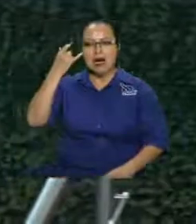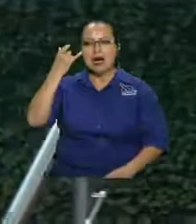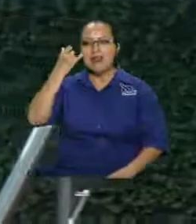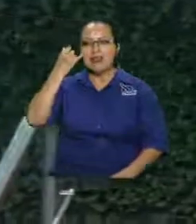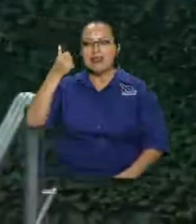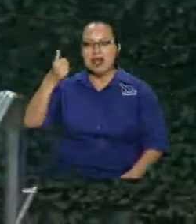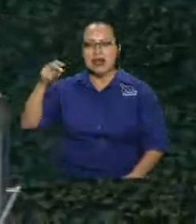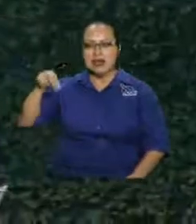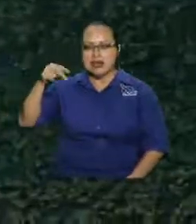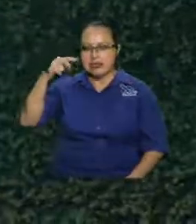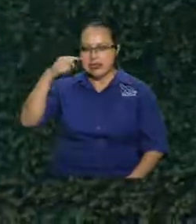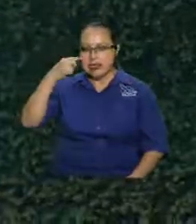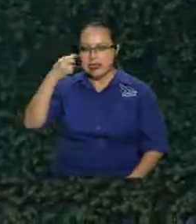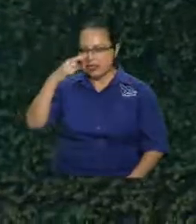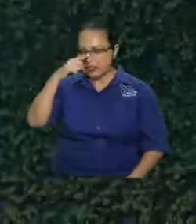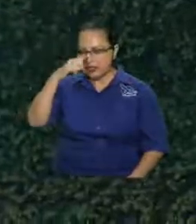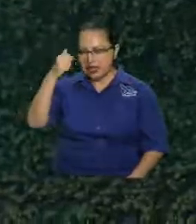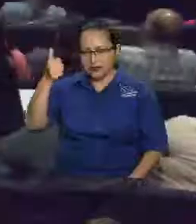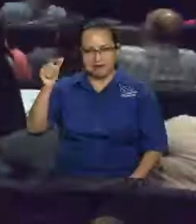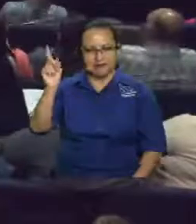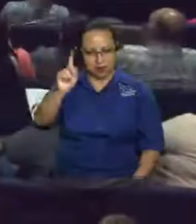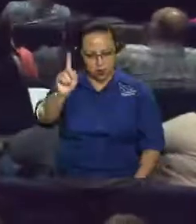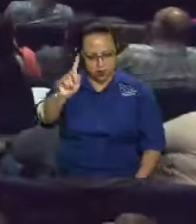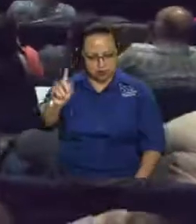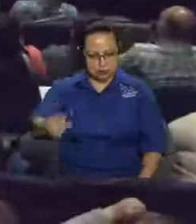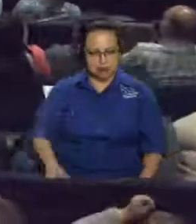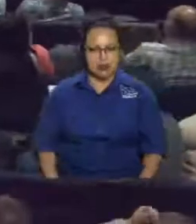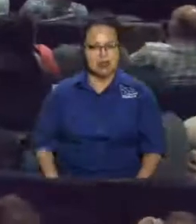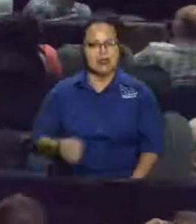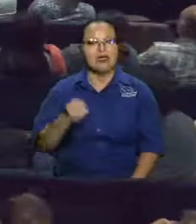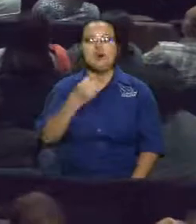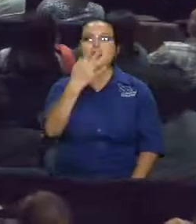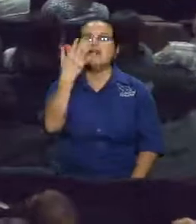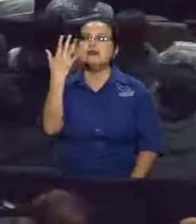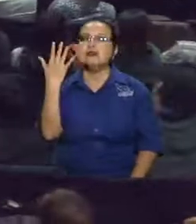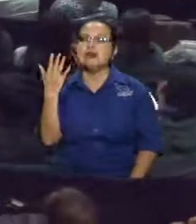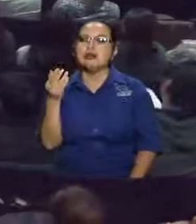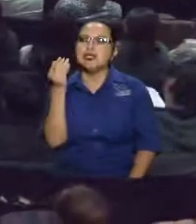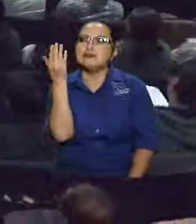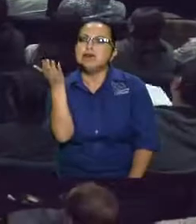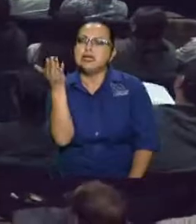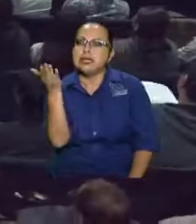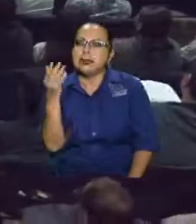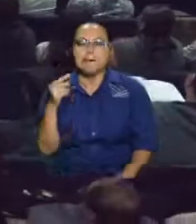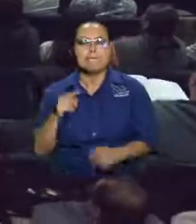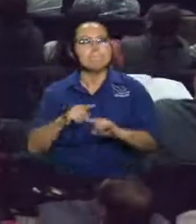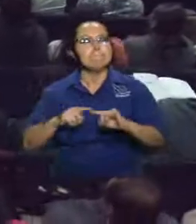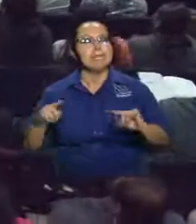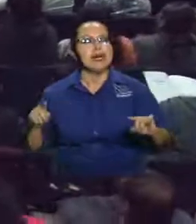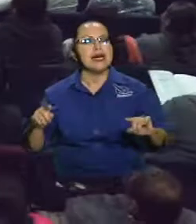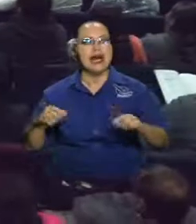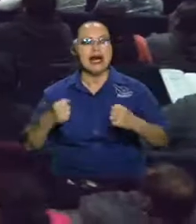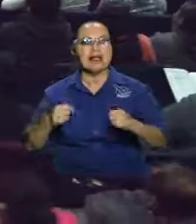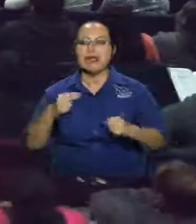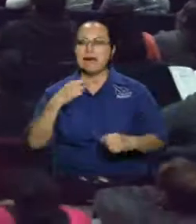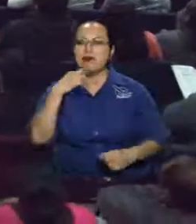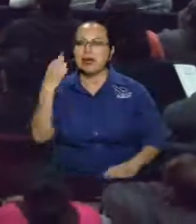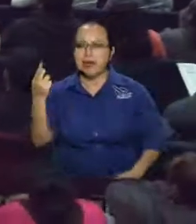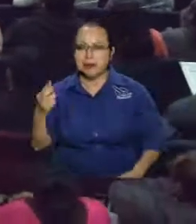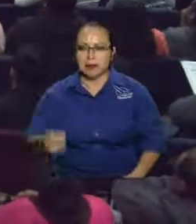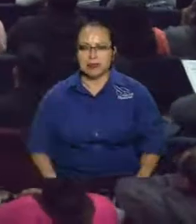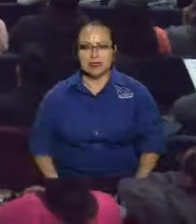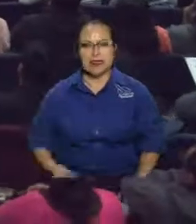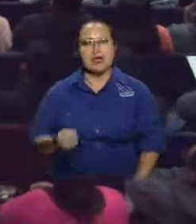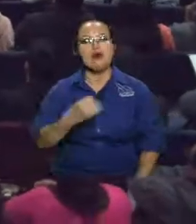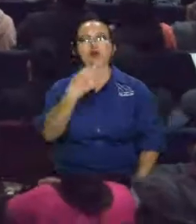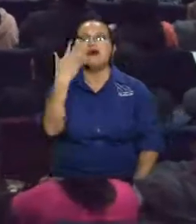nosotros, el ejemplo salta a la vista. ¿Cuánto dinero le pedí para que hiciéramos la vigilia? ¿Cuánto